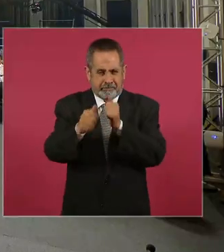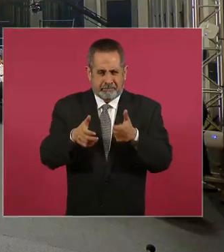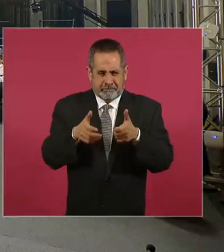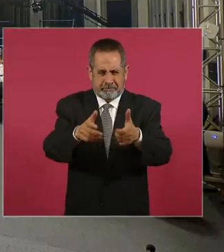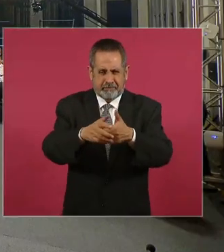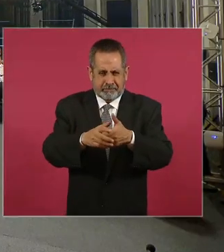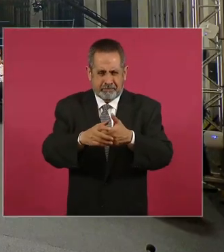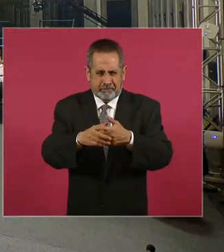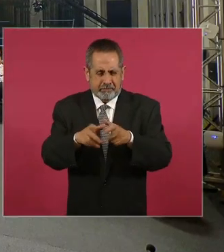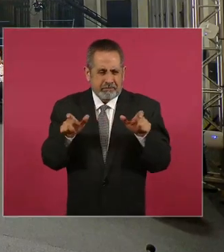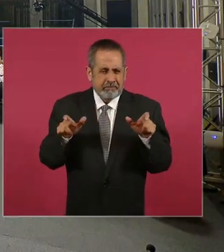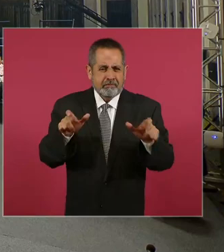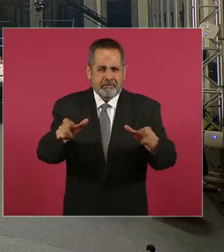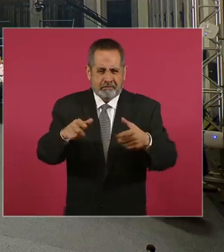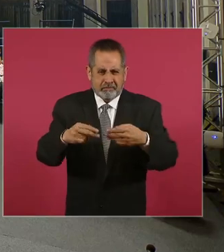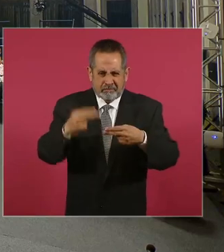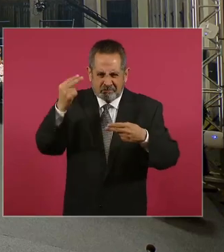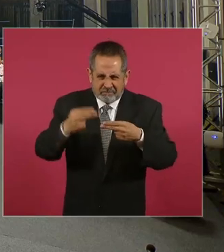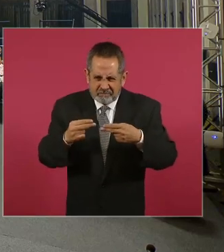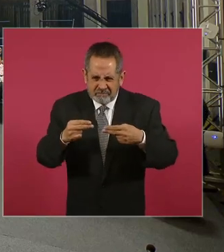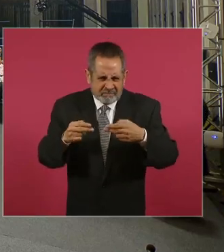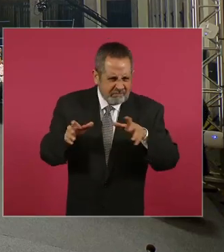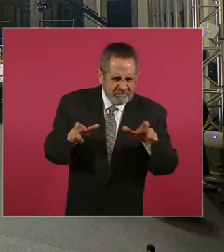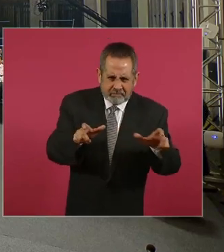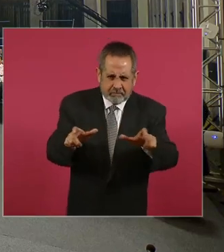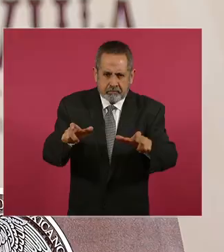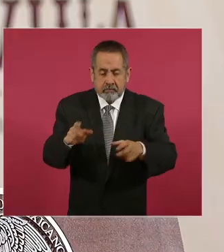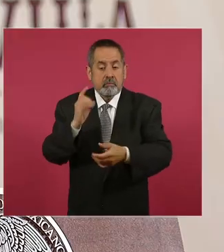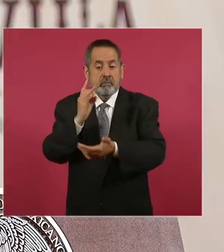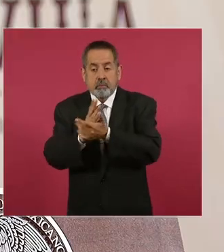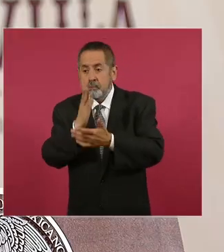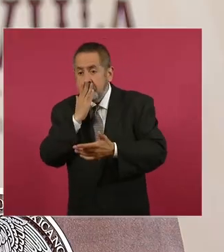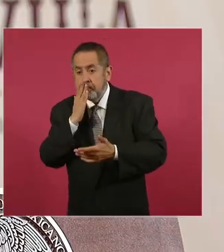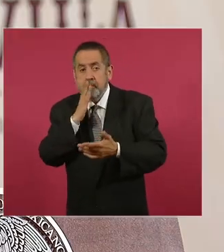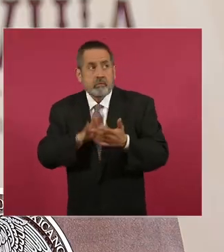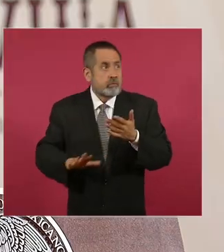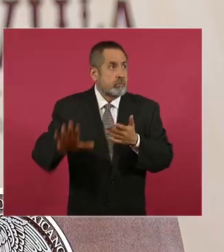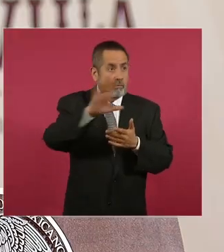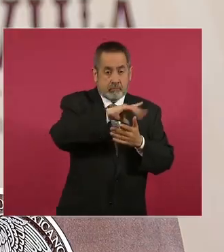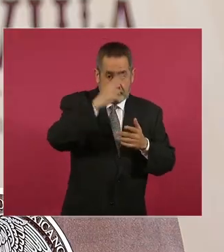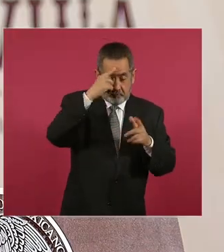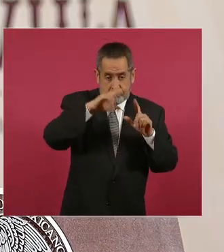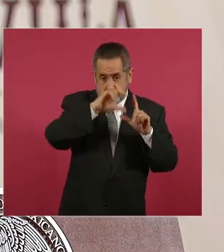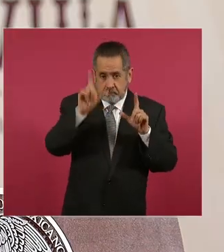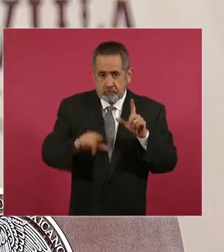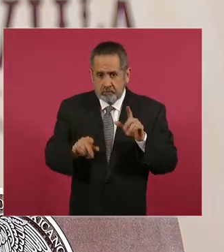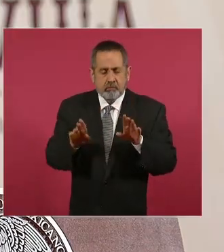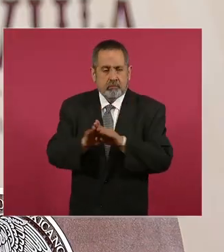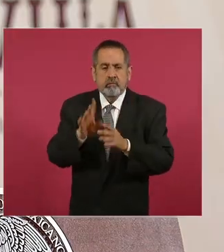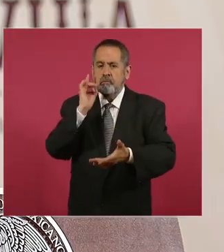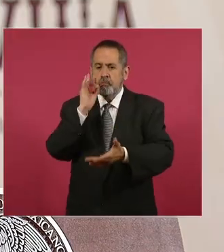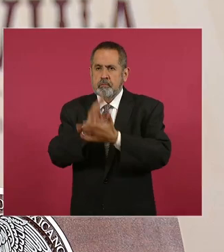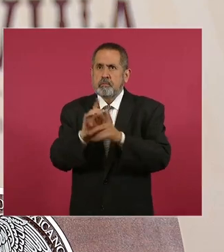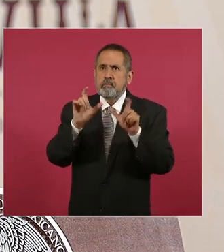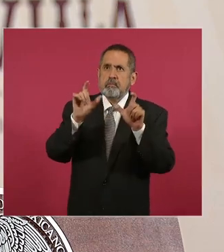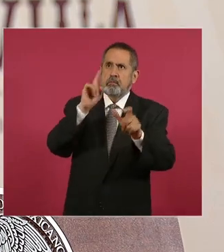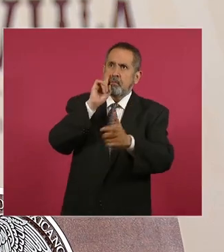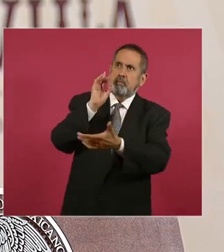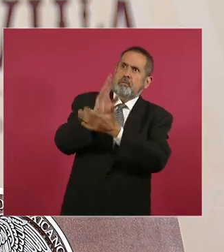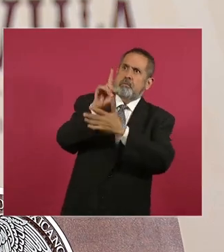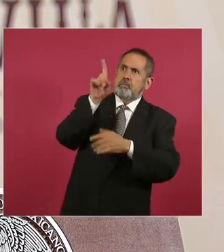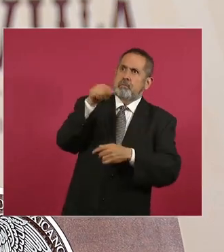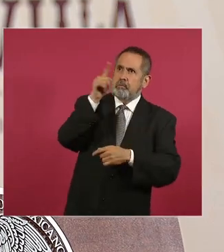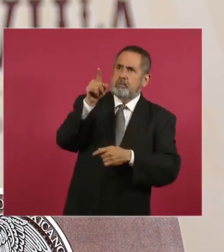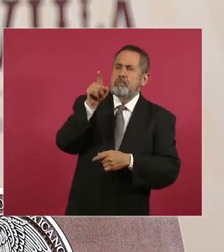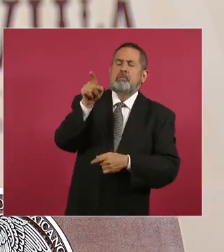se establecen no nada más en Sonora, sino en toda la República, están plenamente identificados, ya sea